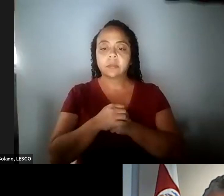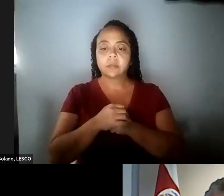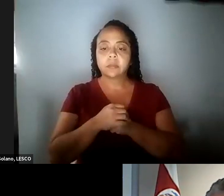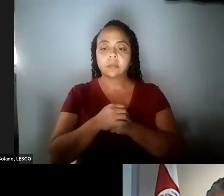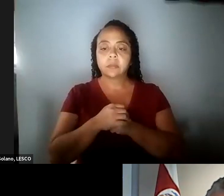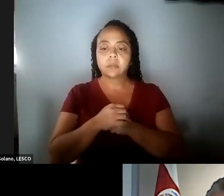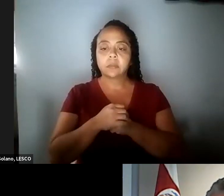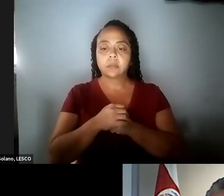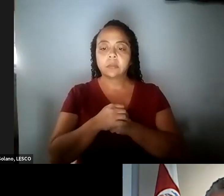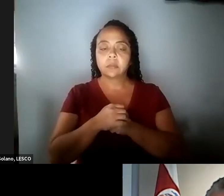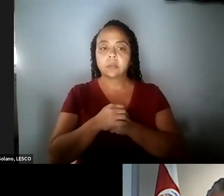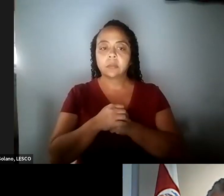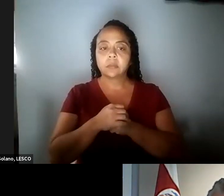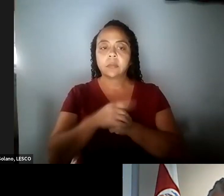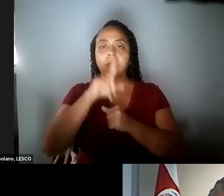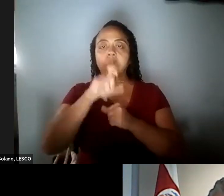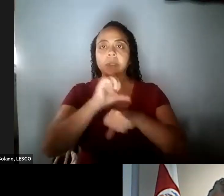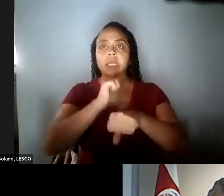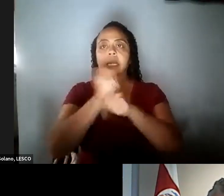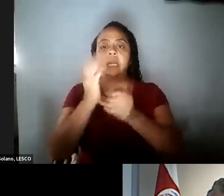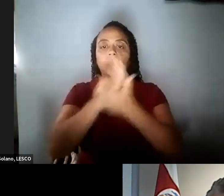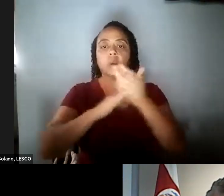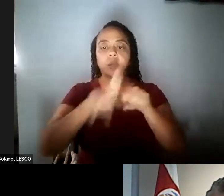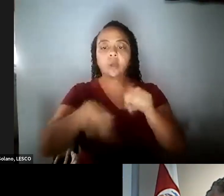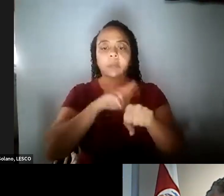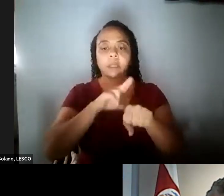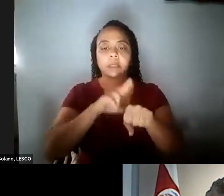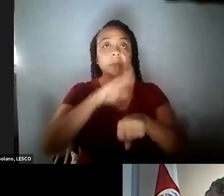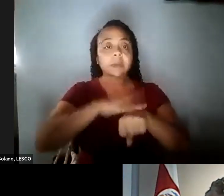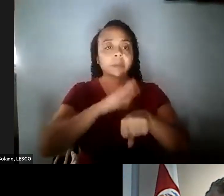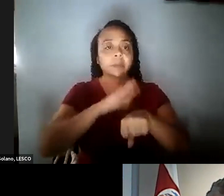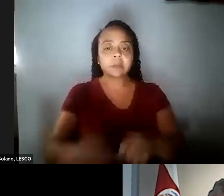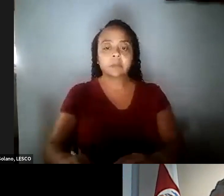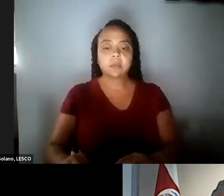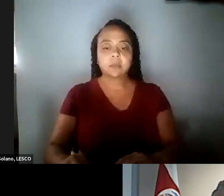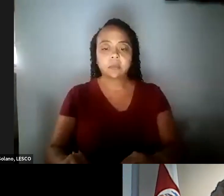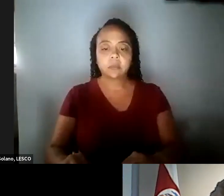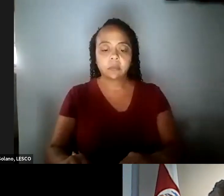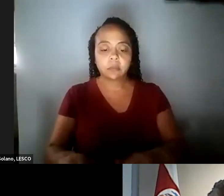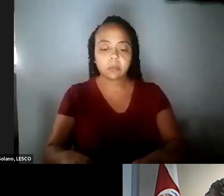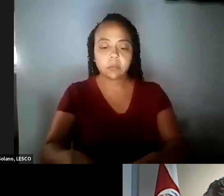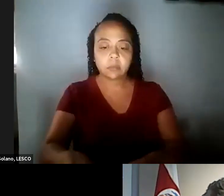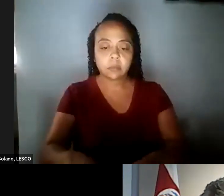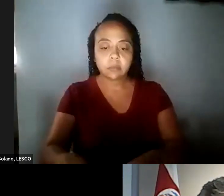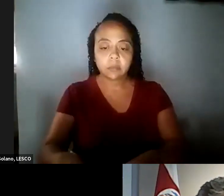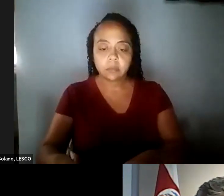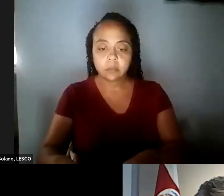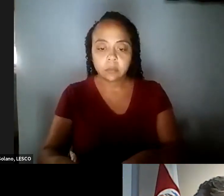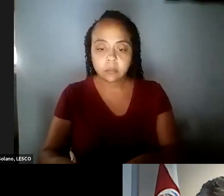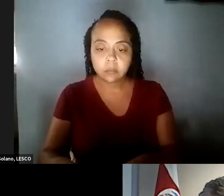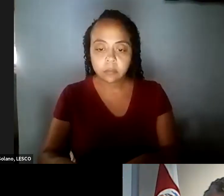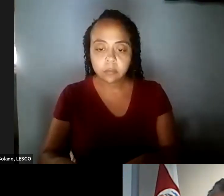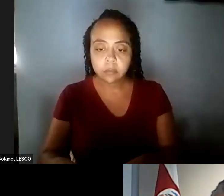de generar alguna normativa que nos permita de una forma transparente saber que si una empresa privada participa en un